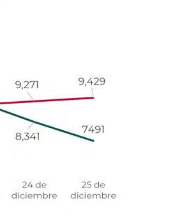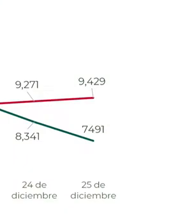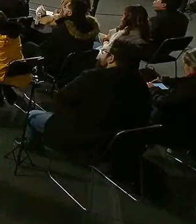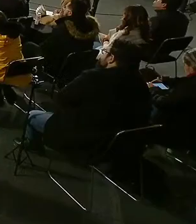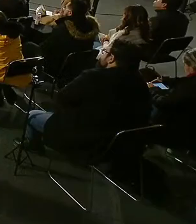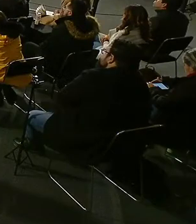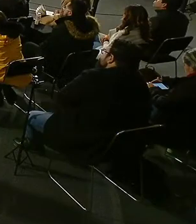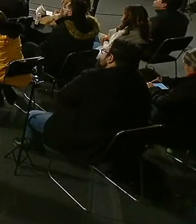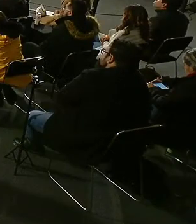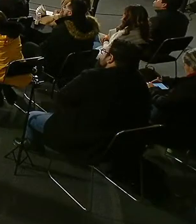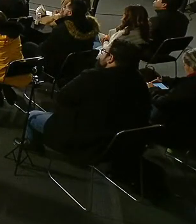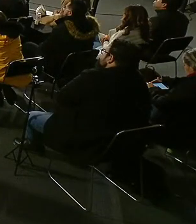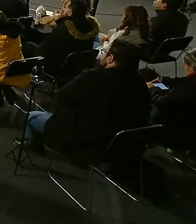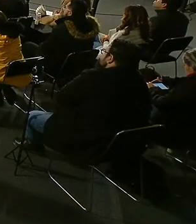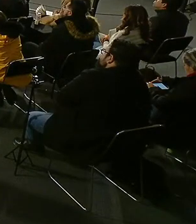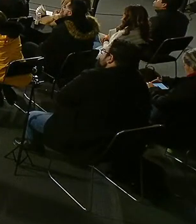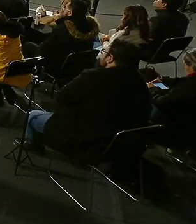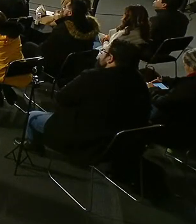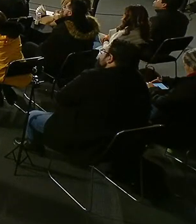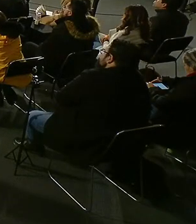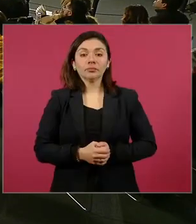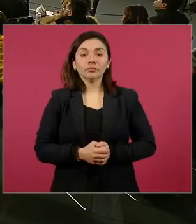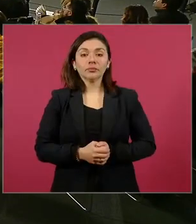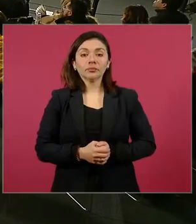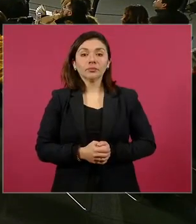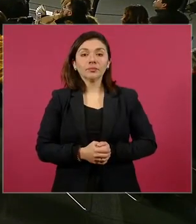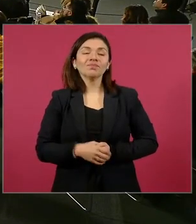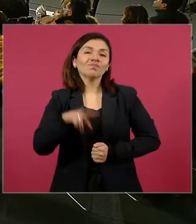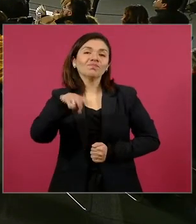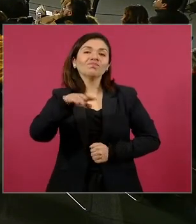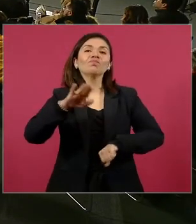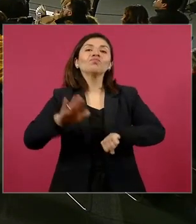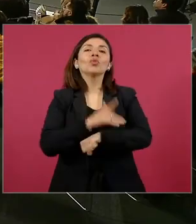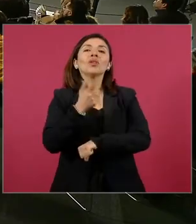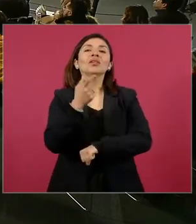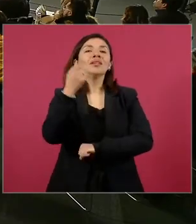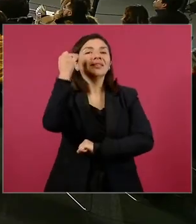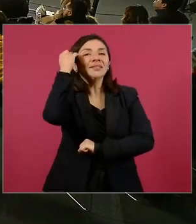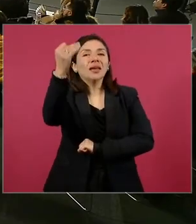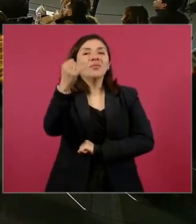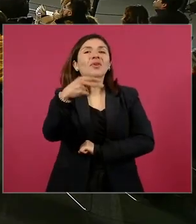por las fiestas de fin de año,